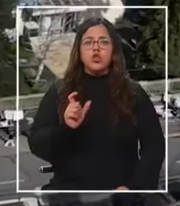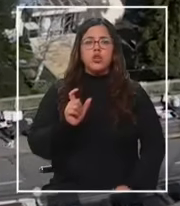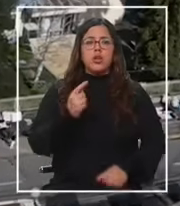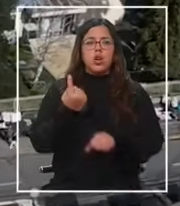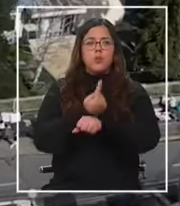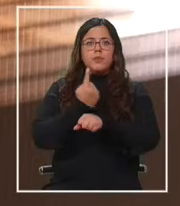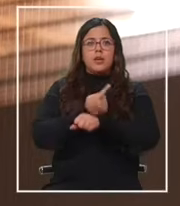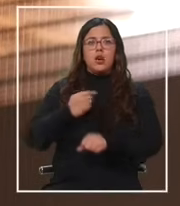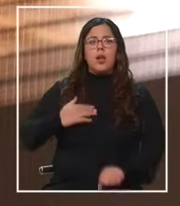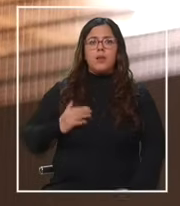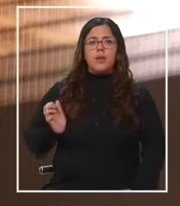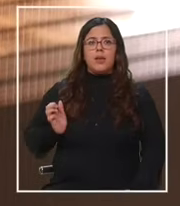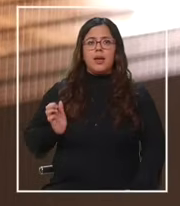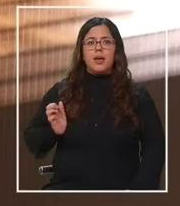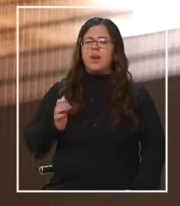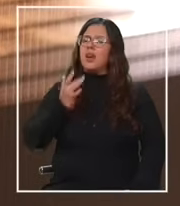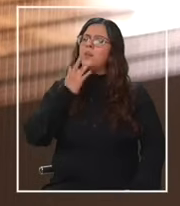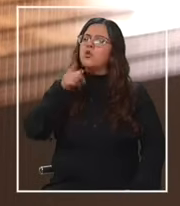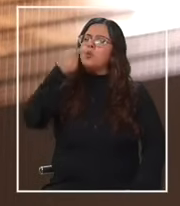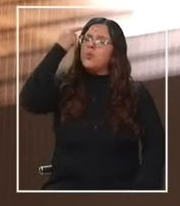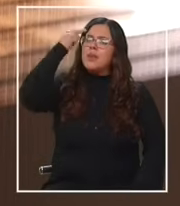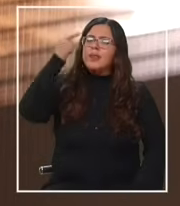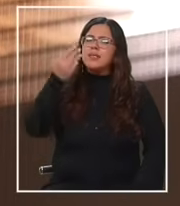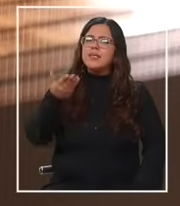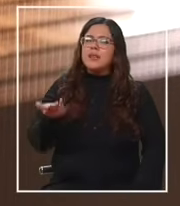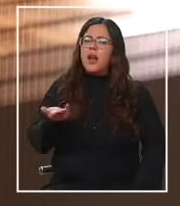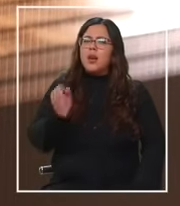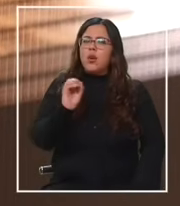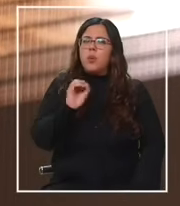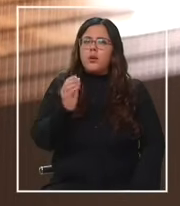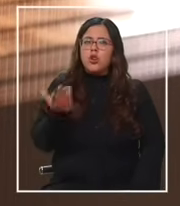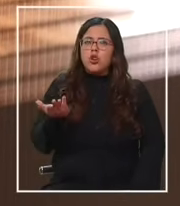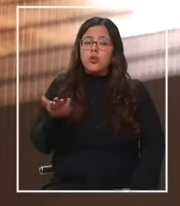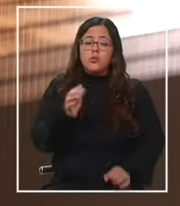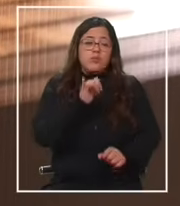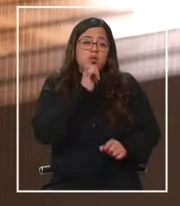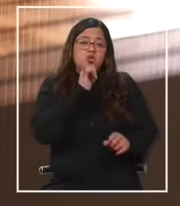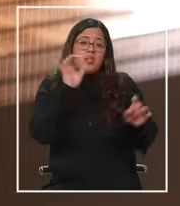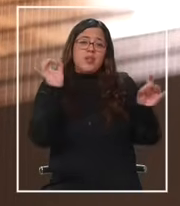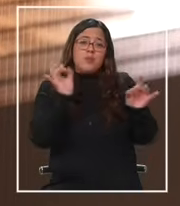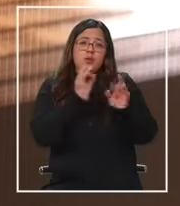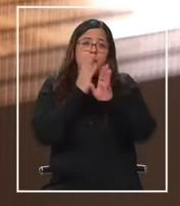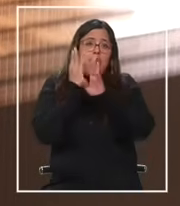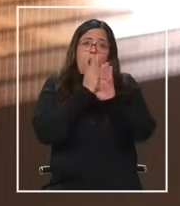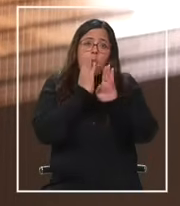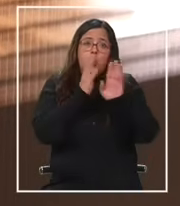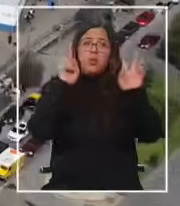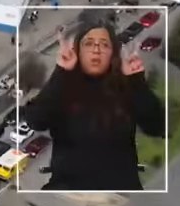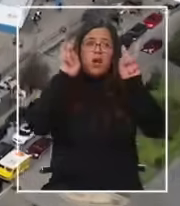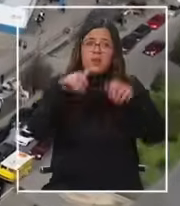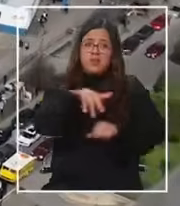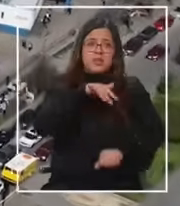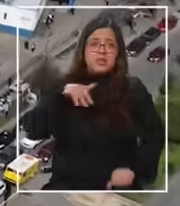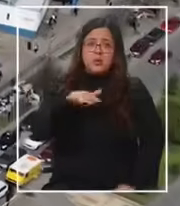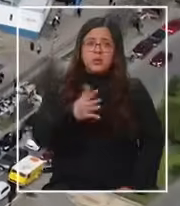con PDI. ¿Por qué crees tú? Para tapar lo sucedido, tapar